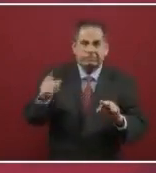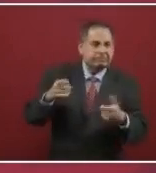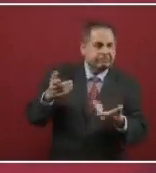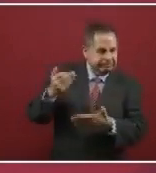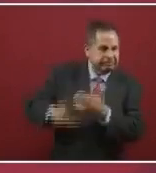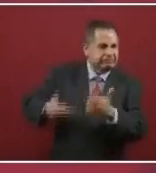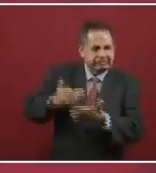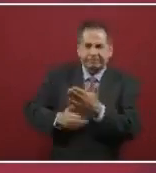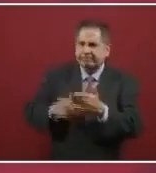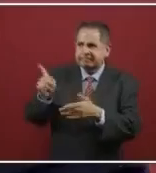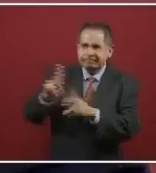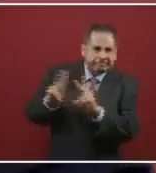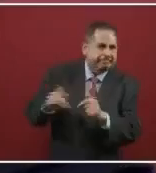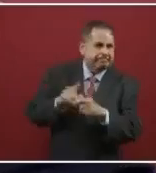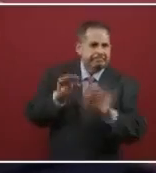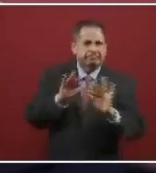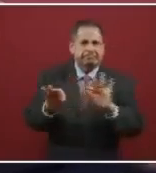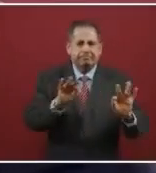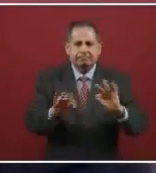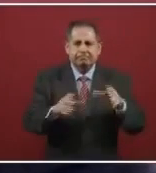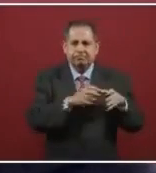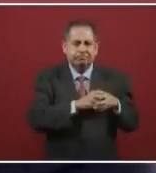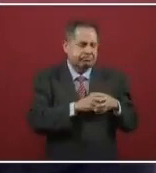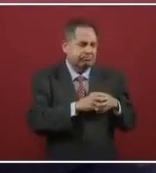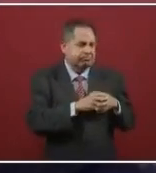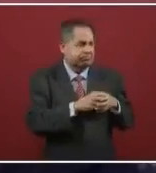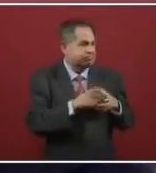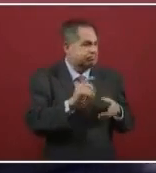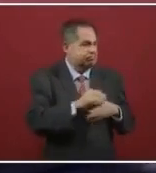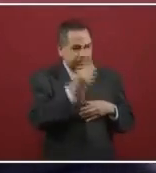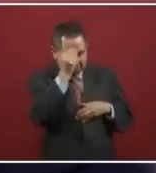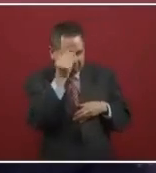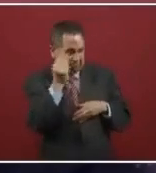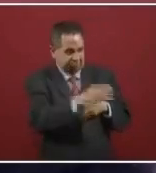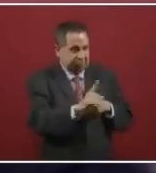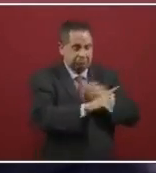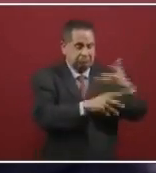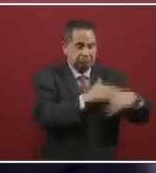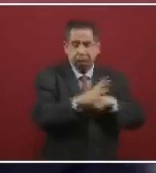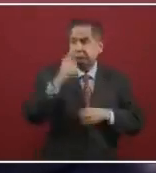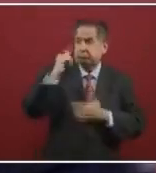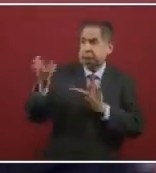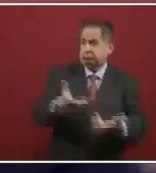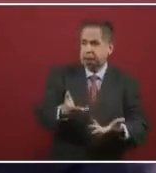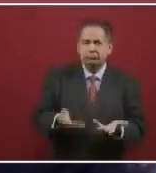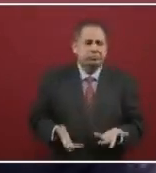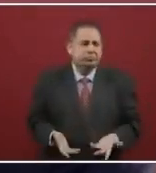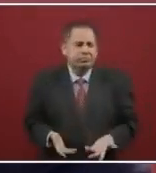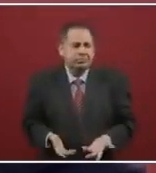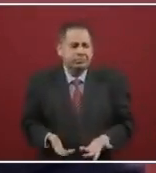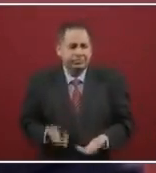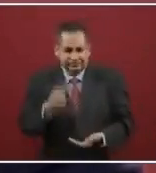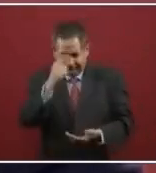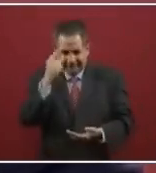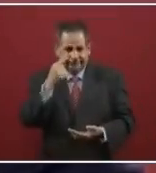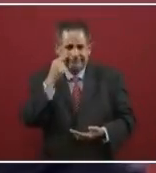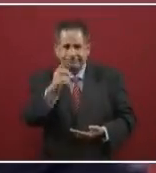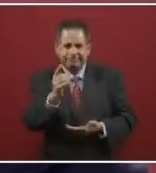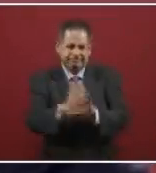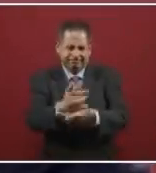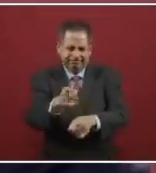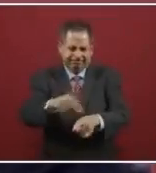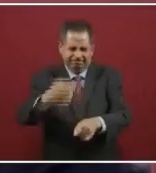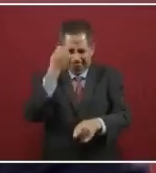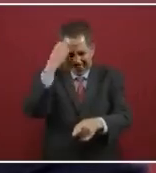auspiciada. O sea, es cosa de ver las columnas. Ustedes son